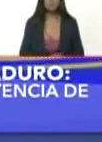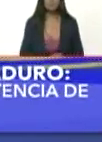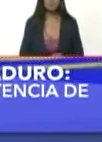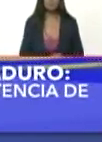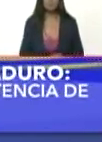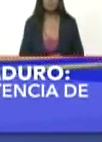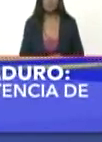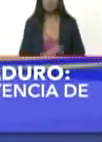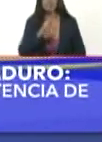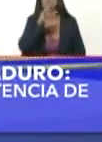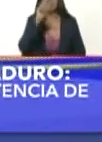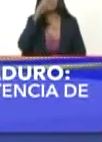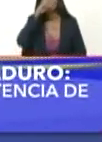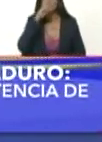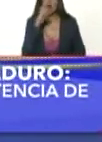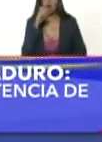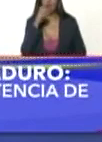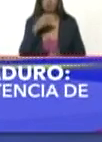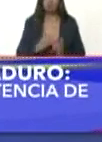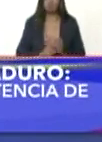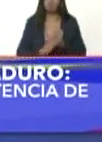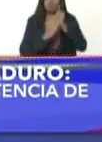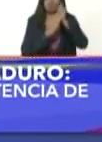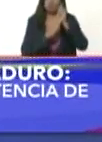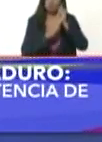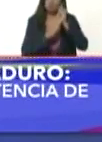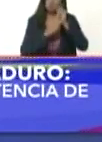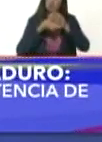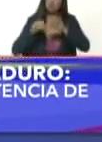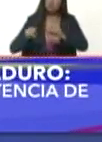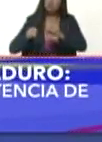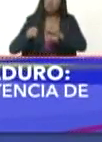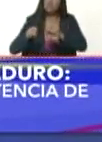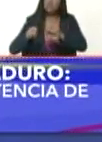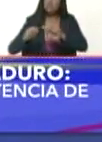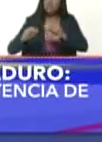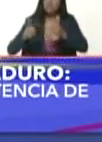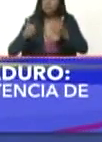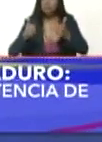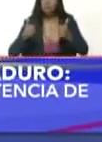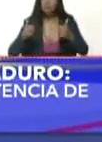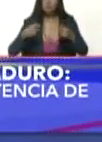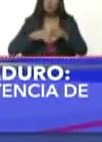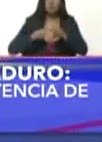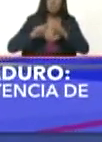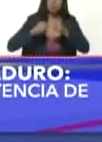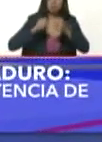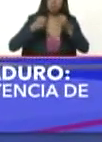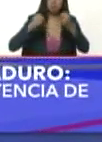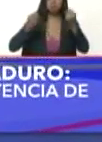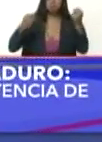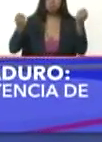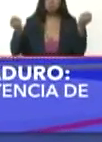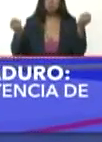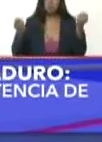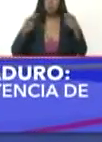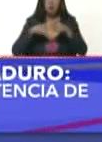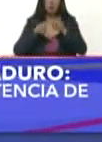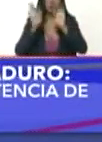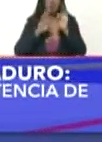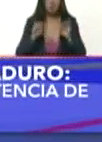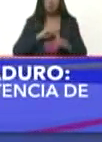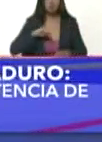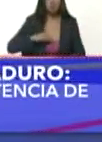que eran 300 años de dominio que se estaban empezando a romper. Hay